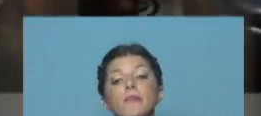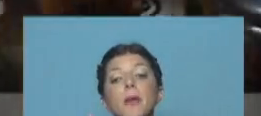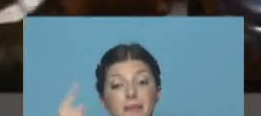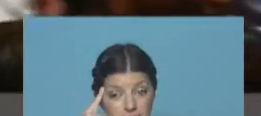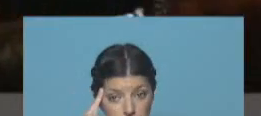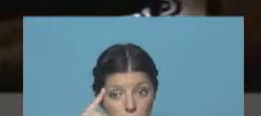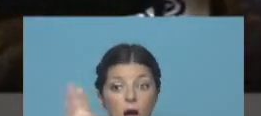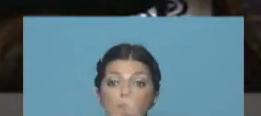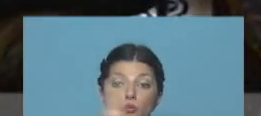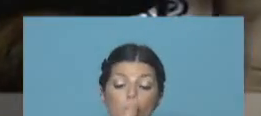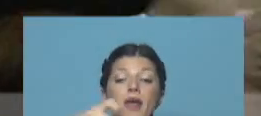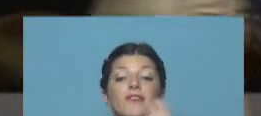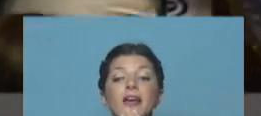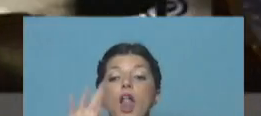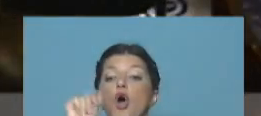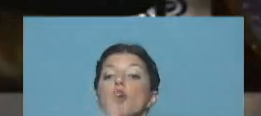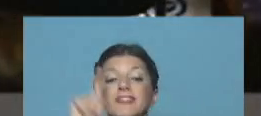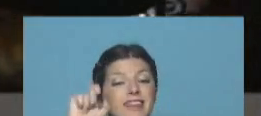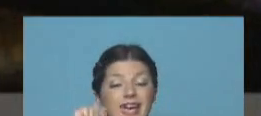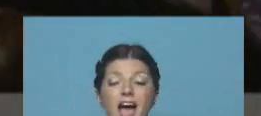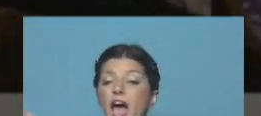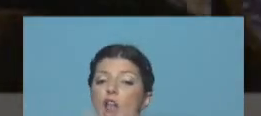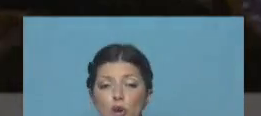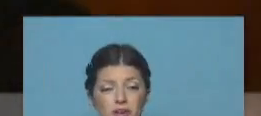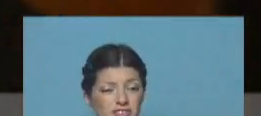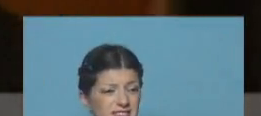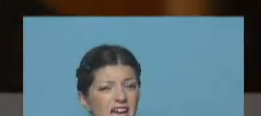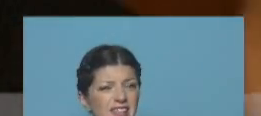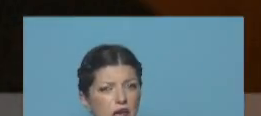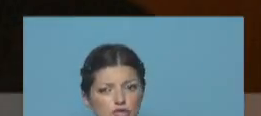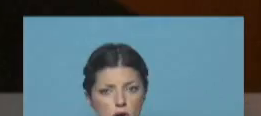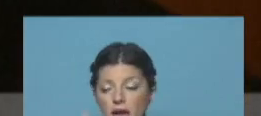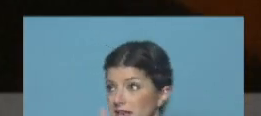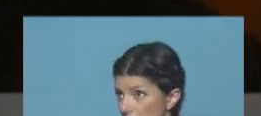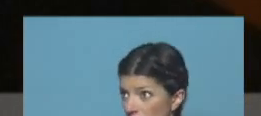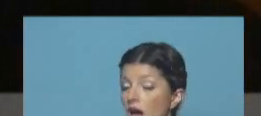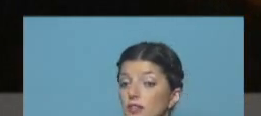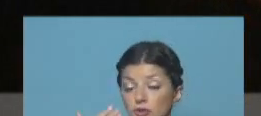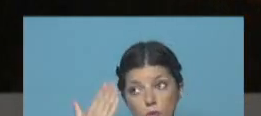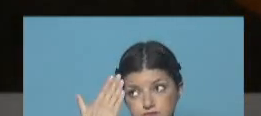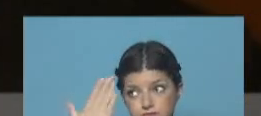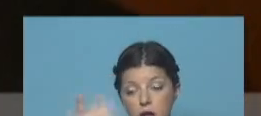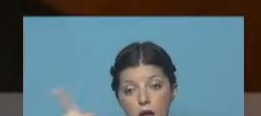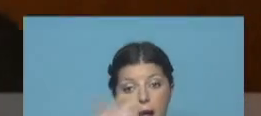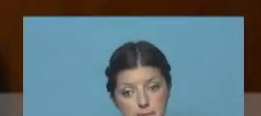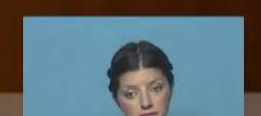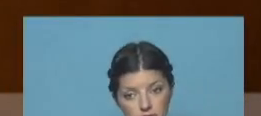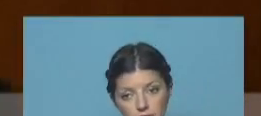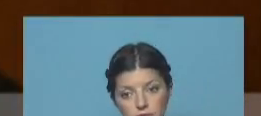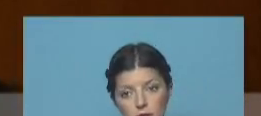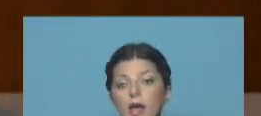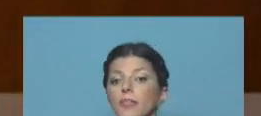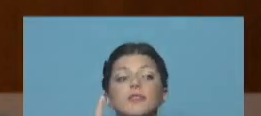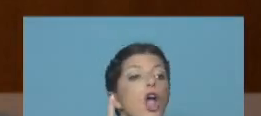de Venezuela, Luisa Ortega, tildada de traidora por el gobierno, quien desafió abiertamente al presidente llamando a oponerse